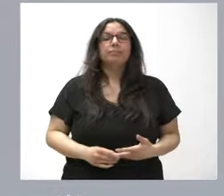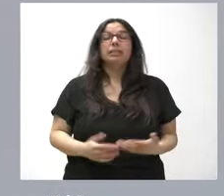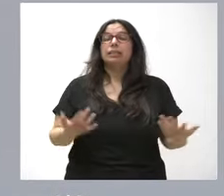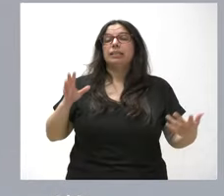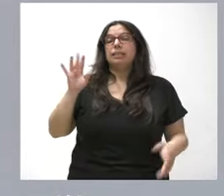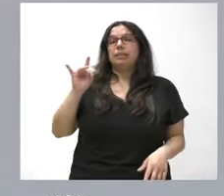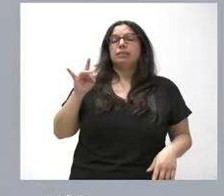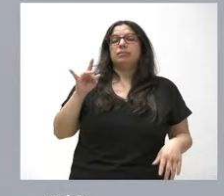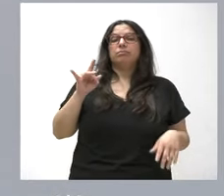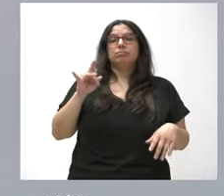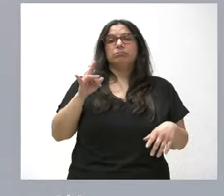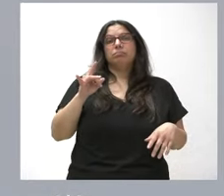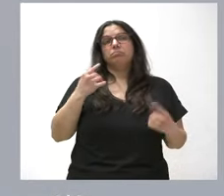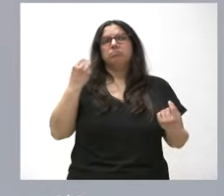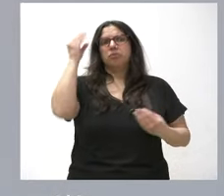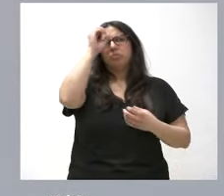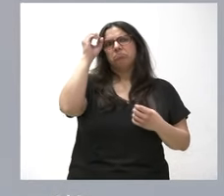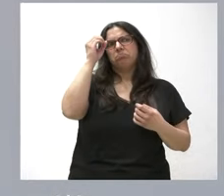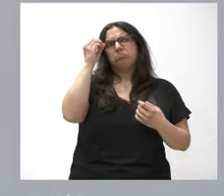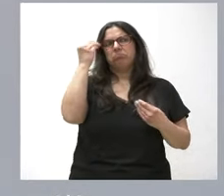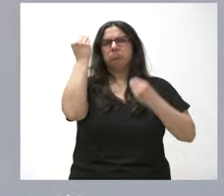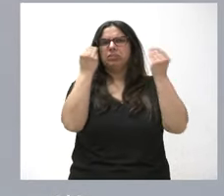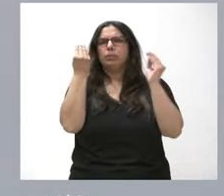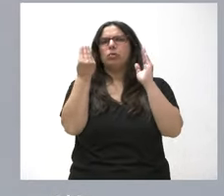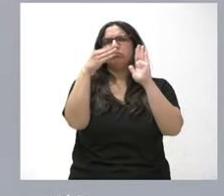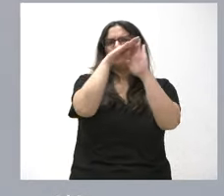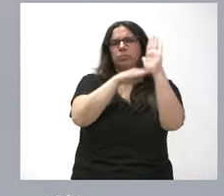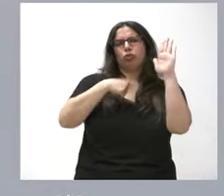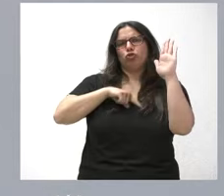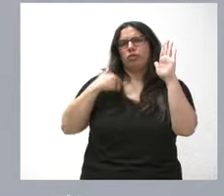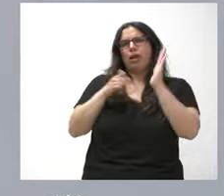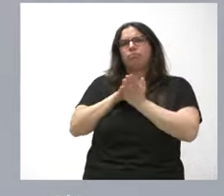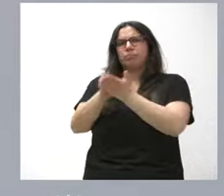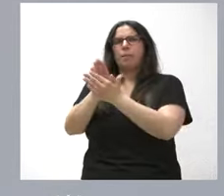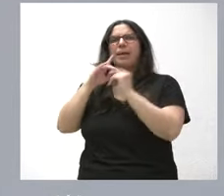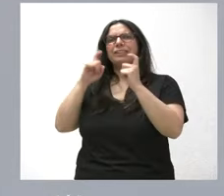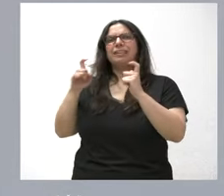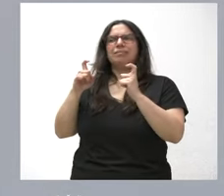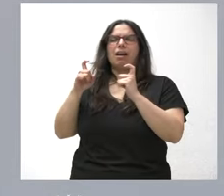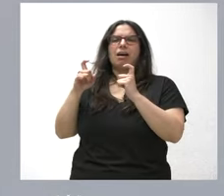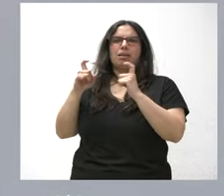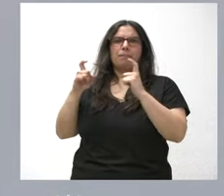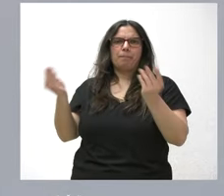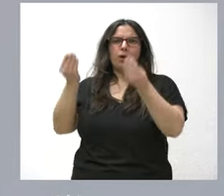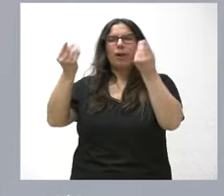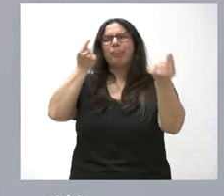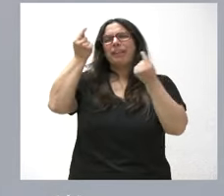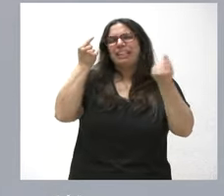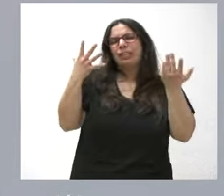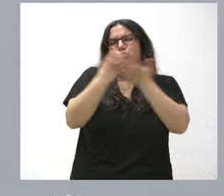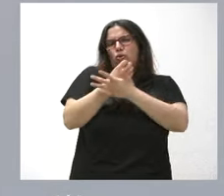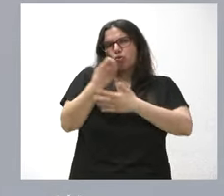hay un conjunto de observaciones que efectivamente hemos presentado para intentar mejorar este texto. Por no ser muy de detalle en todas